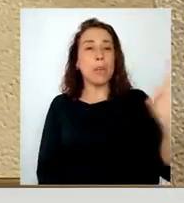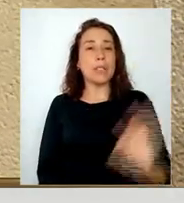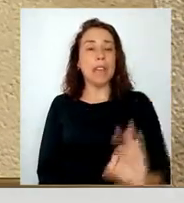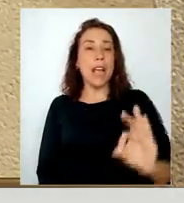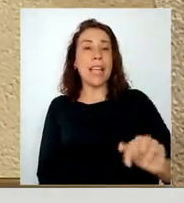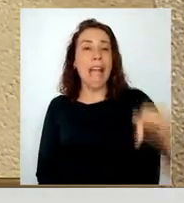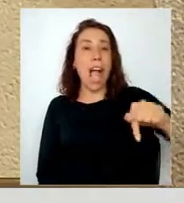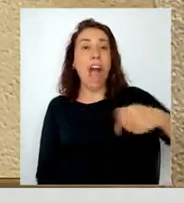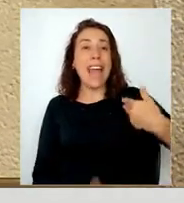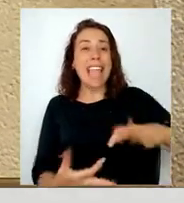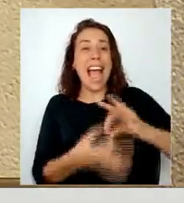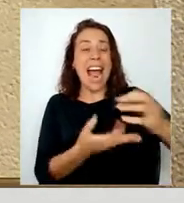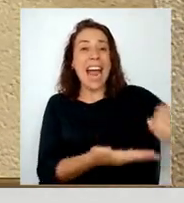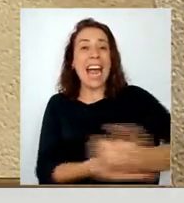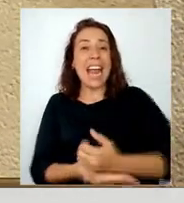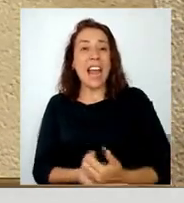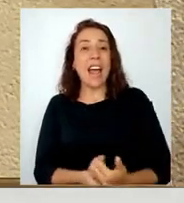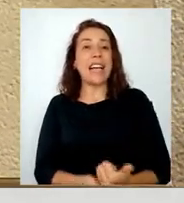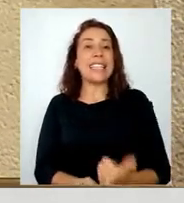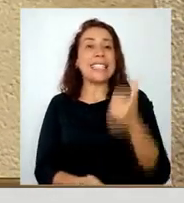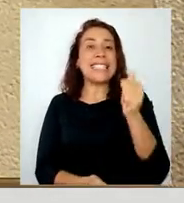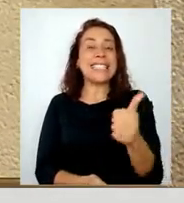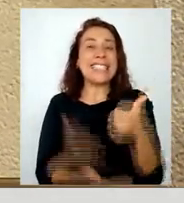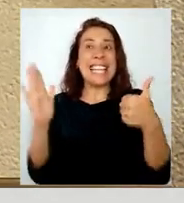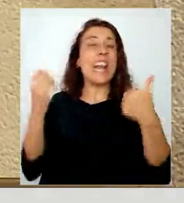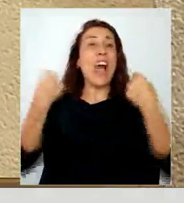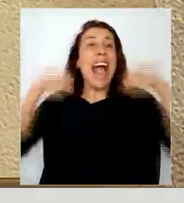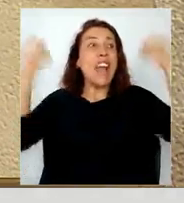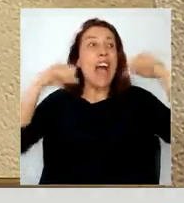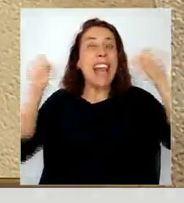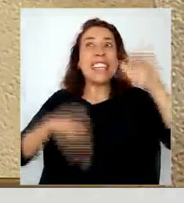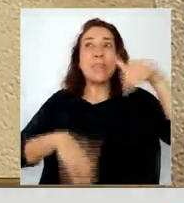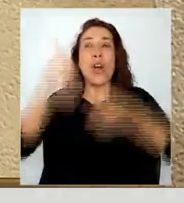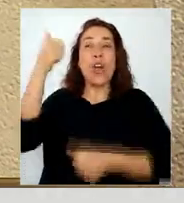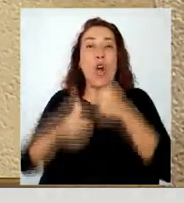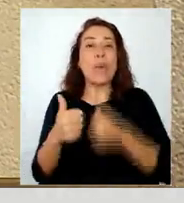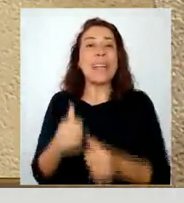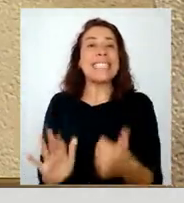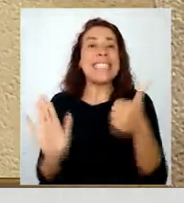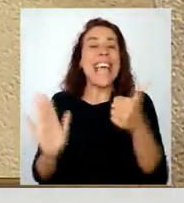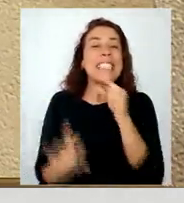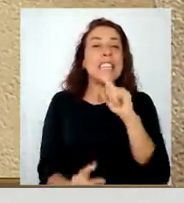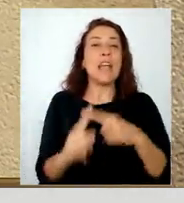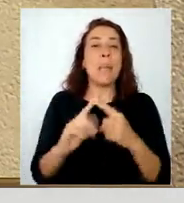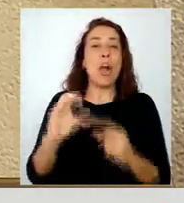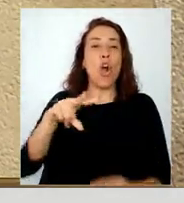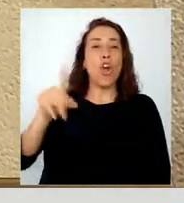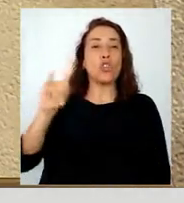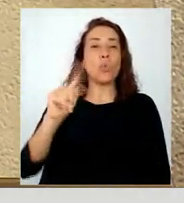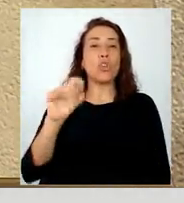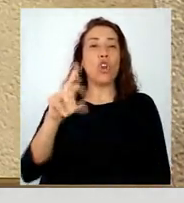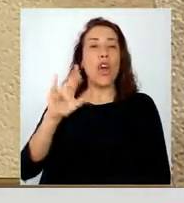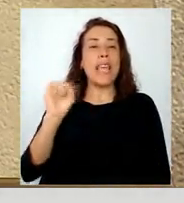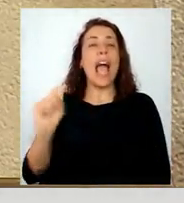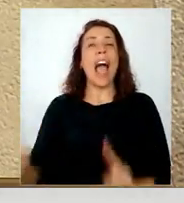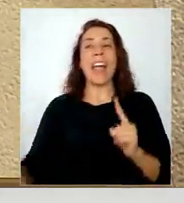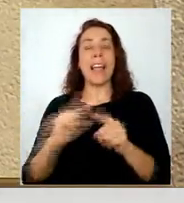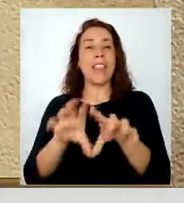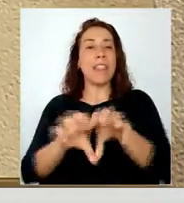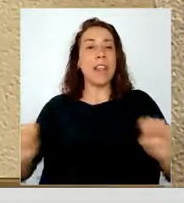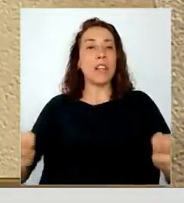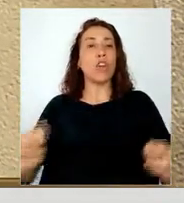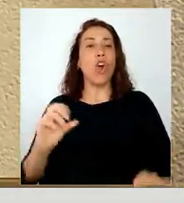seis consultorías algunas portrato directo con la conadi con el